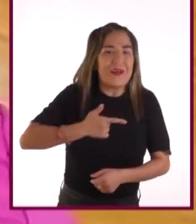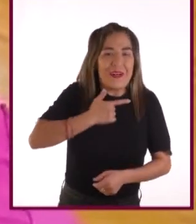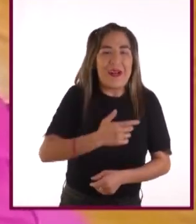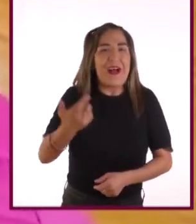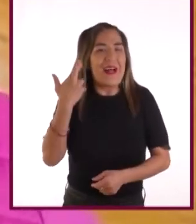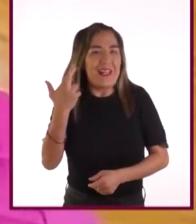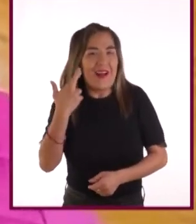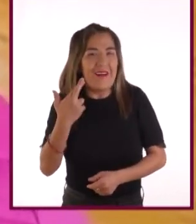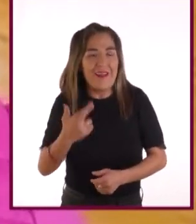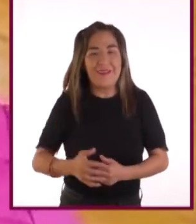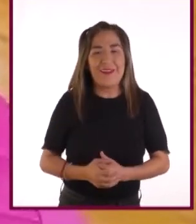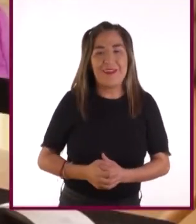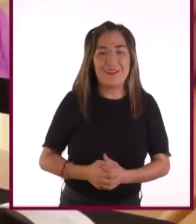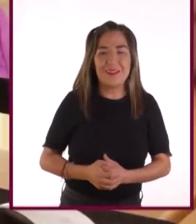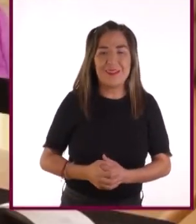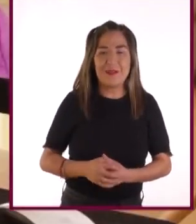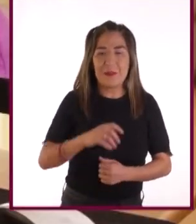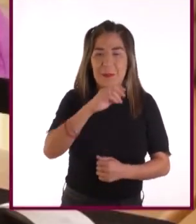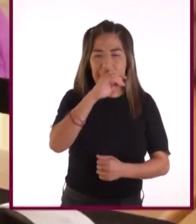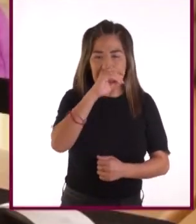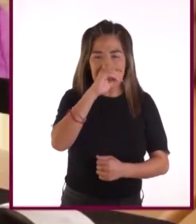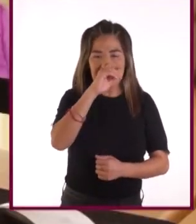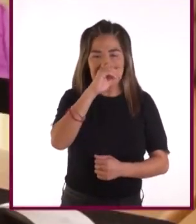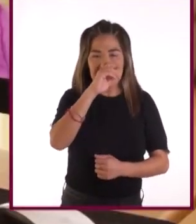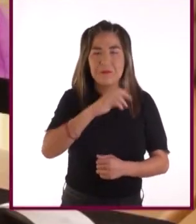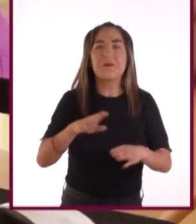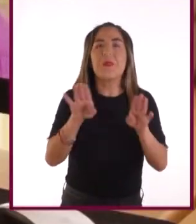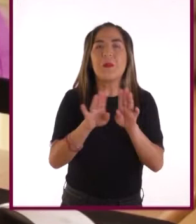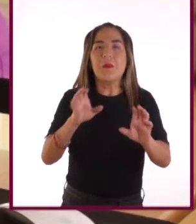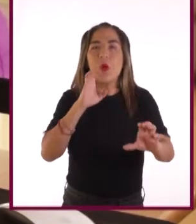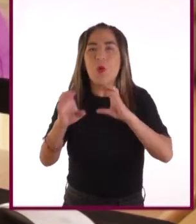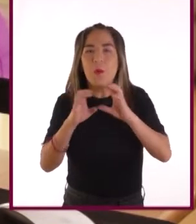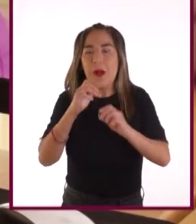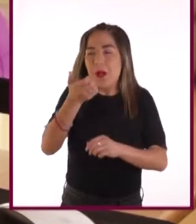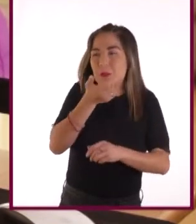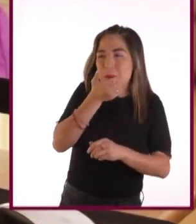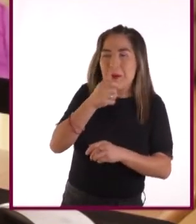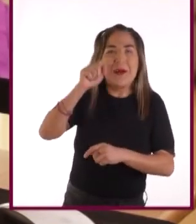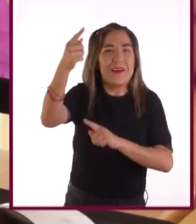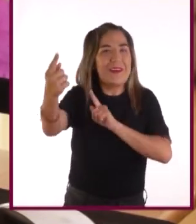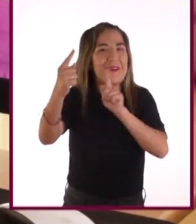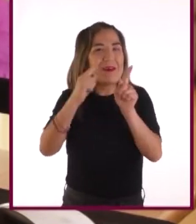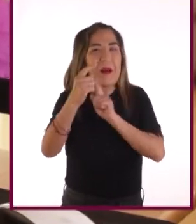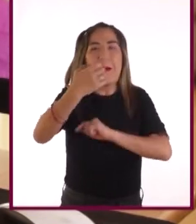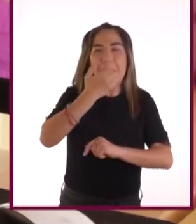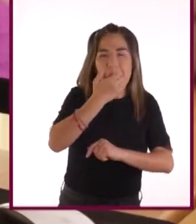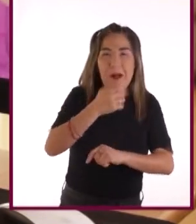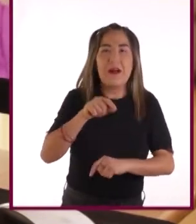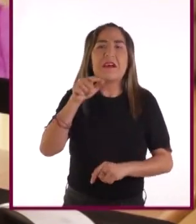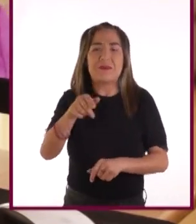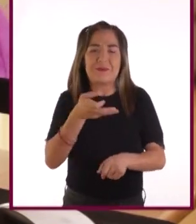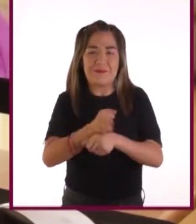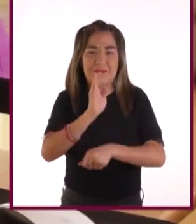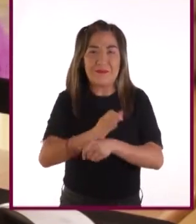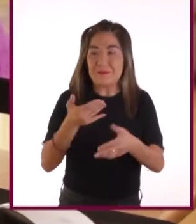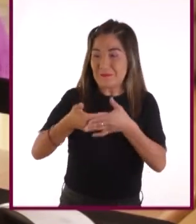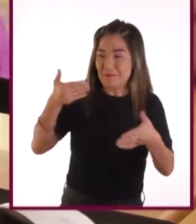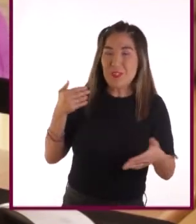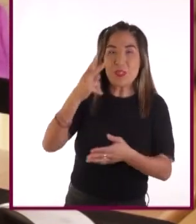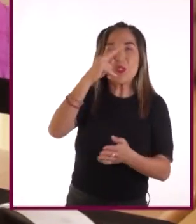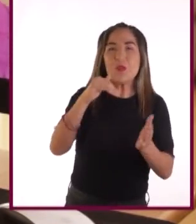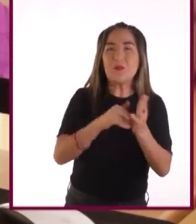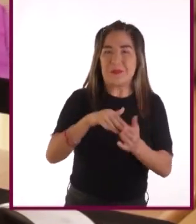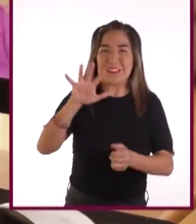¿no? O sea, personas que les gusta esto de la comunicación por radio. De hecho, es muy curioso porque apenas en